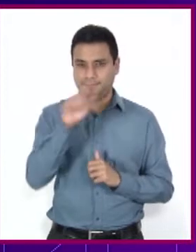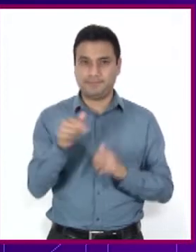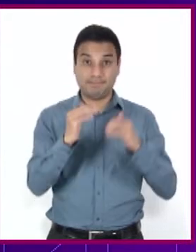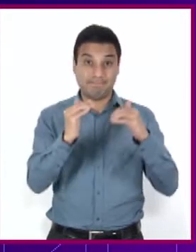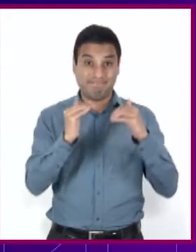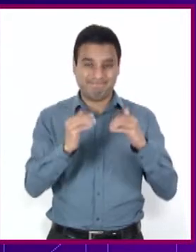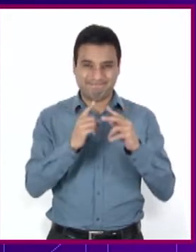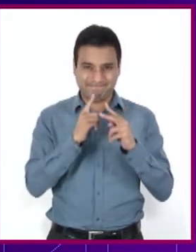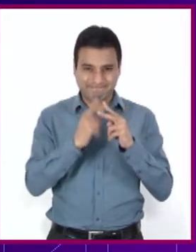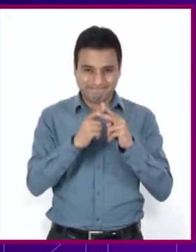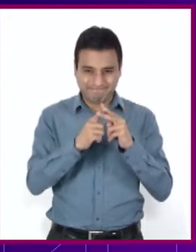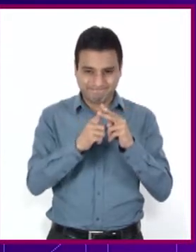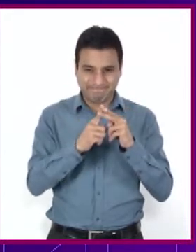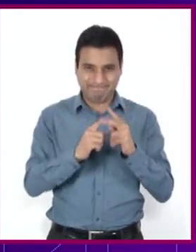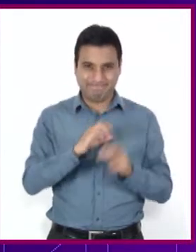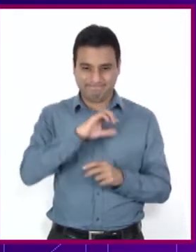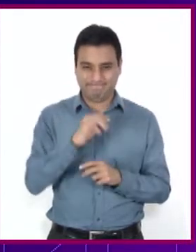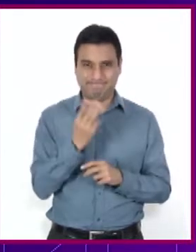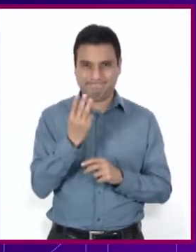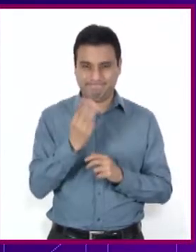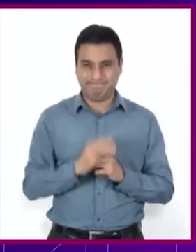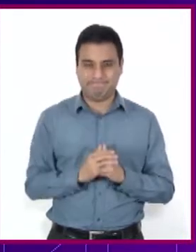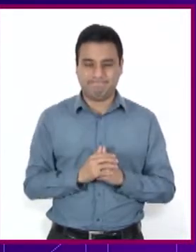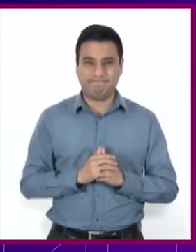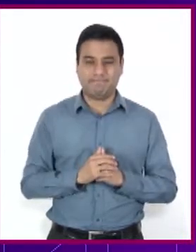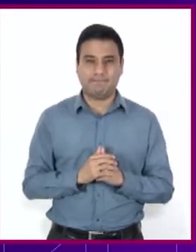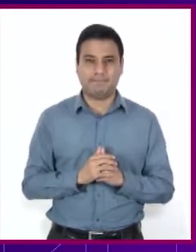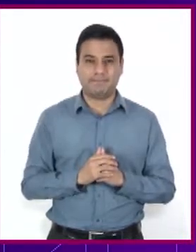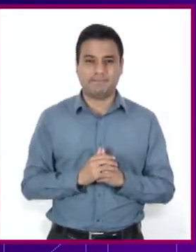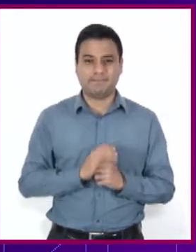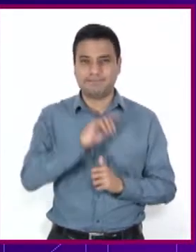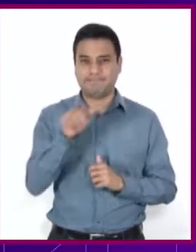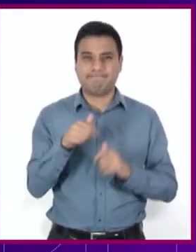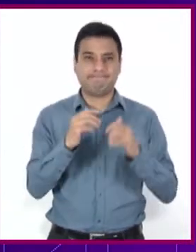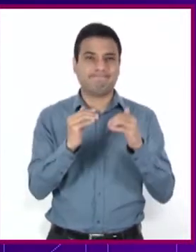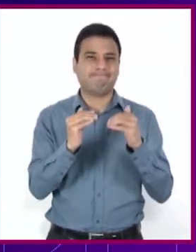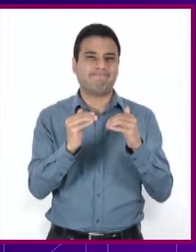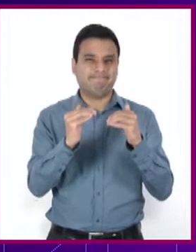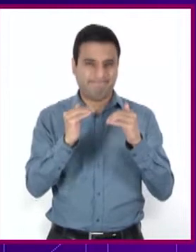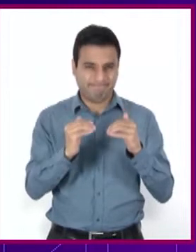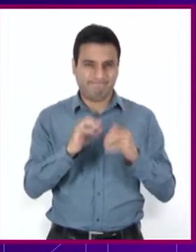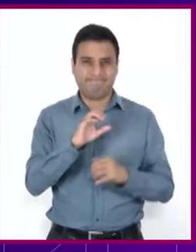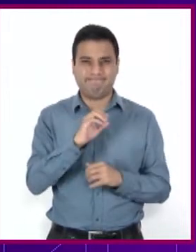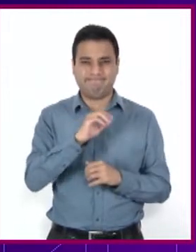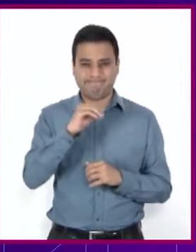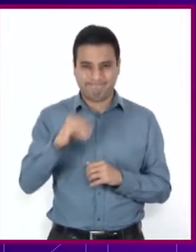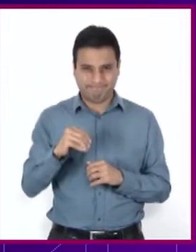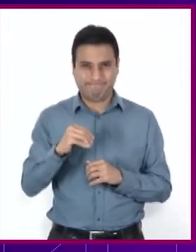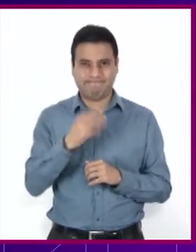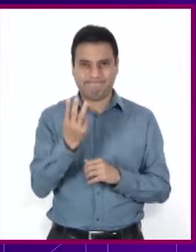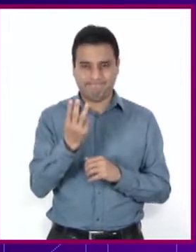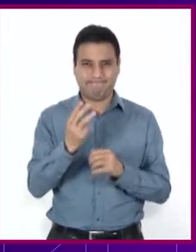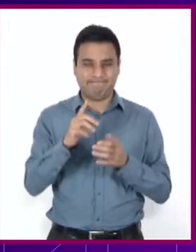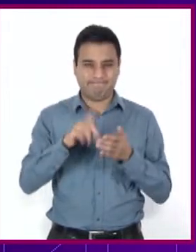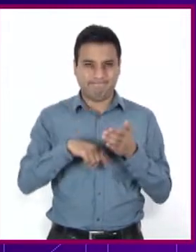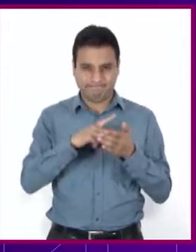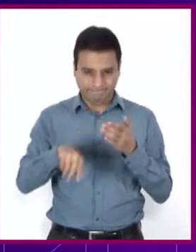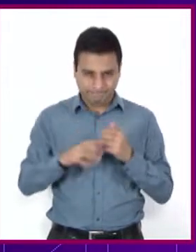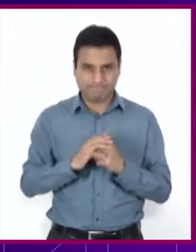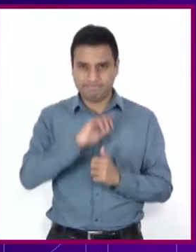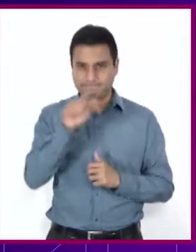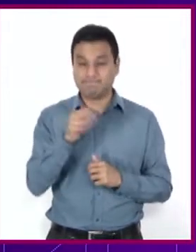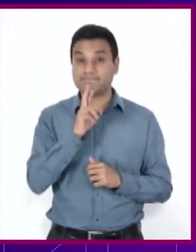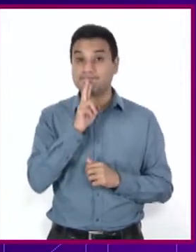las unidades centímetros cúbico en el numerador con centímetro cúbico en el denominador. Calculamos el producto